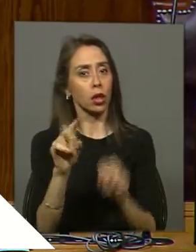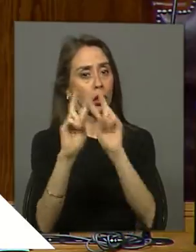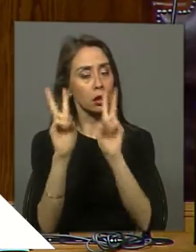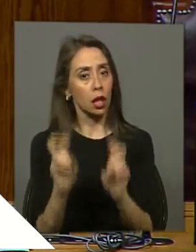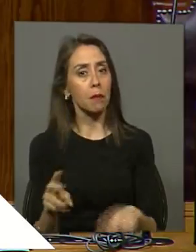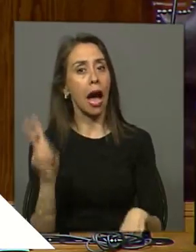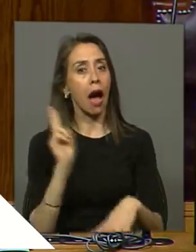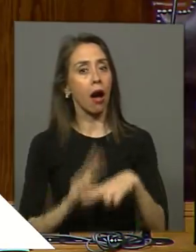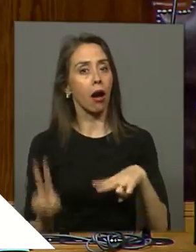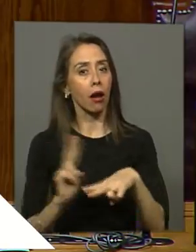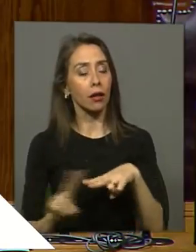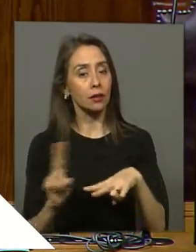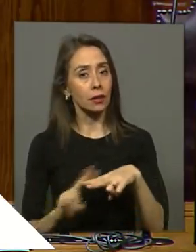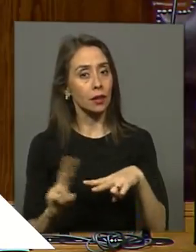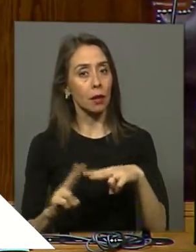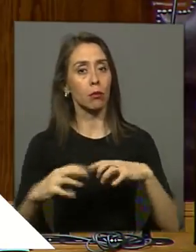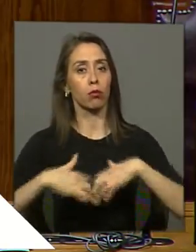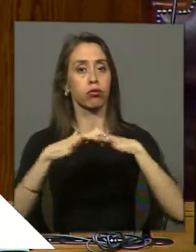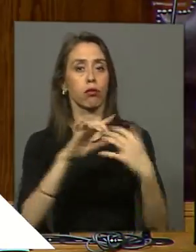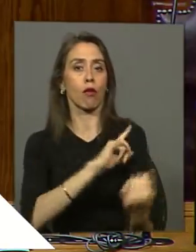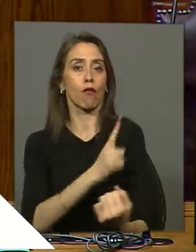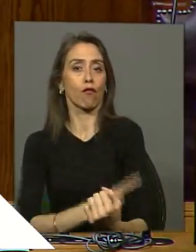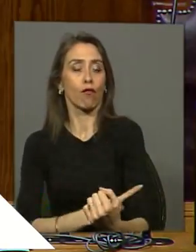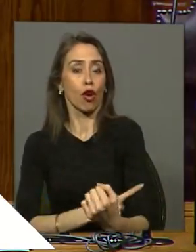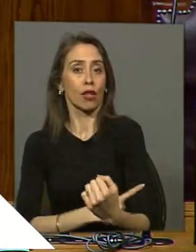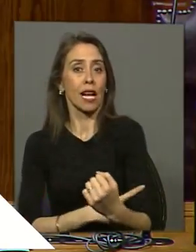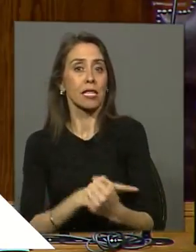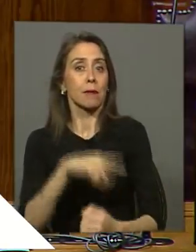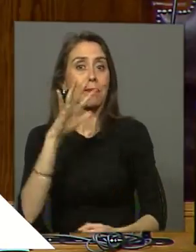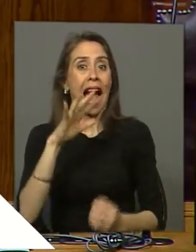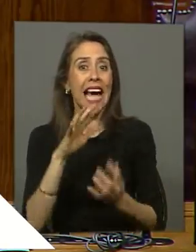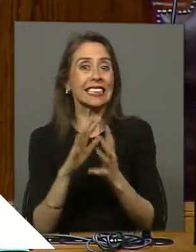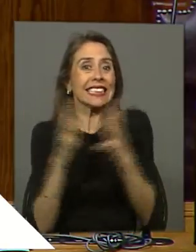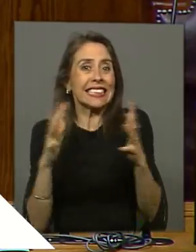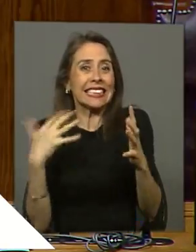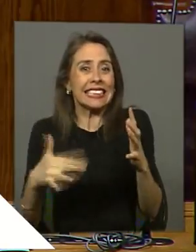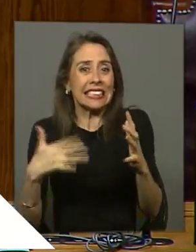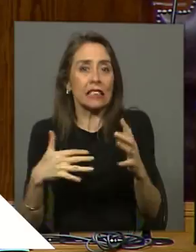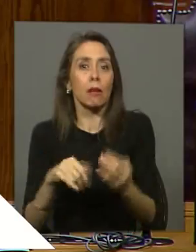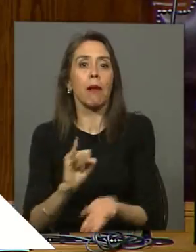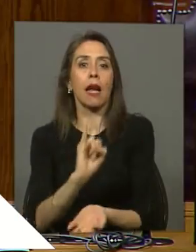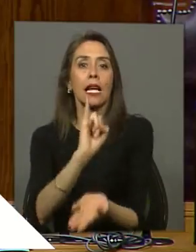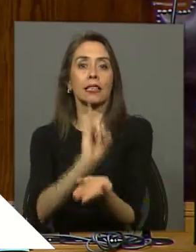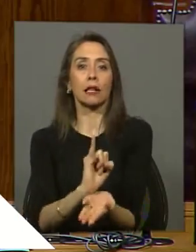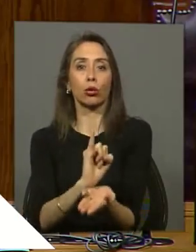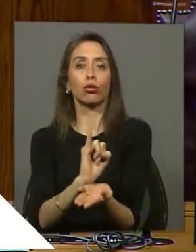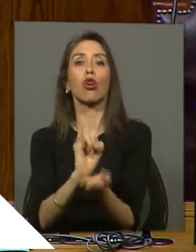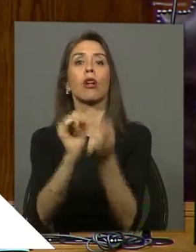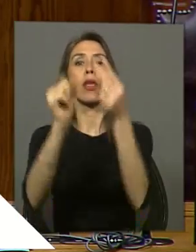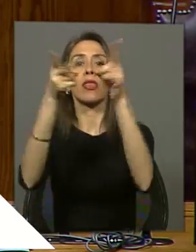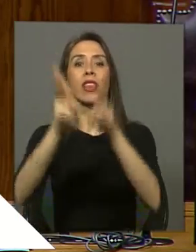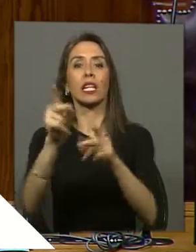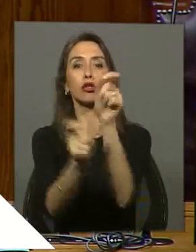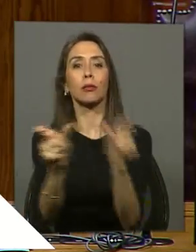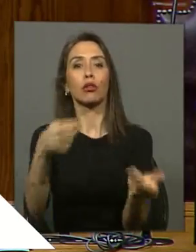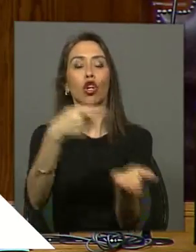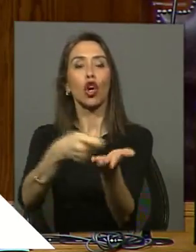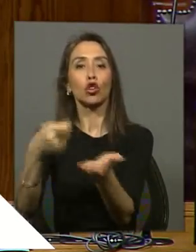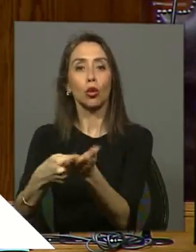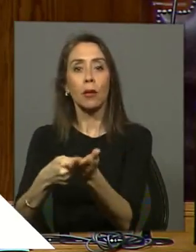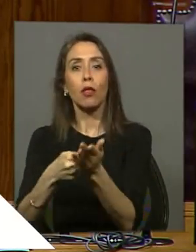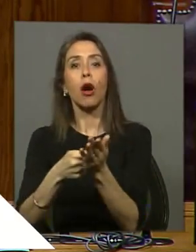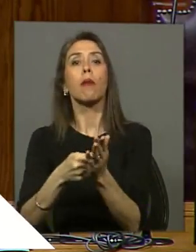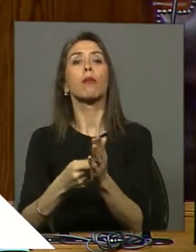llevando adelante el fortalecimiento más significativo en materia de institucionalidad de derechos de consumidores vía la